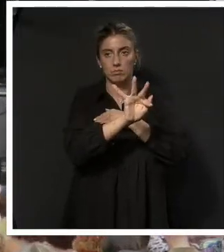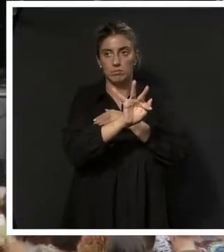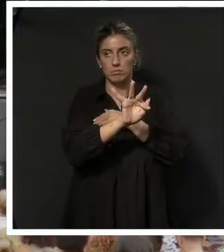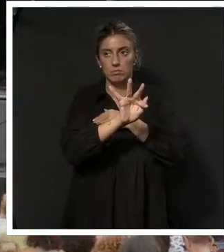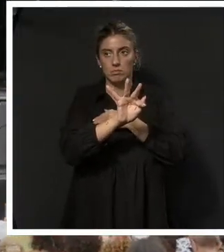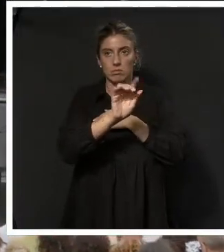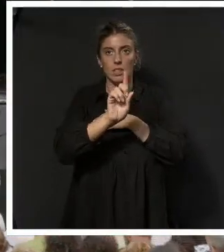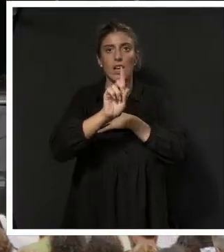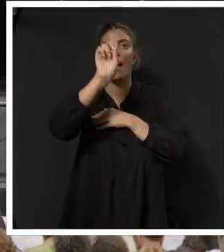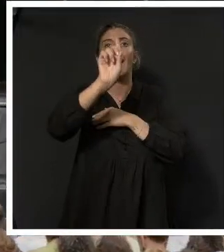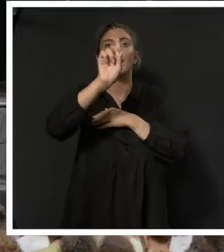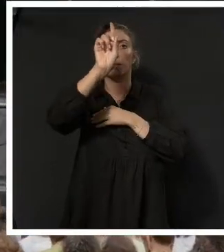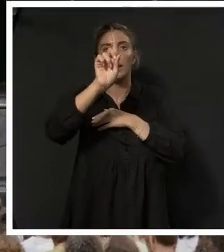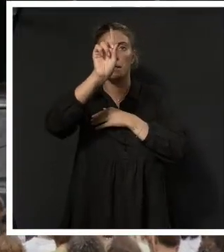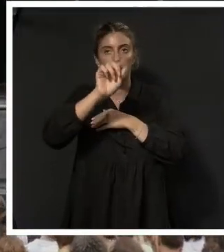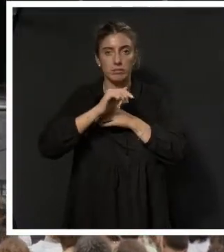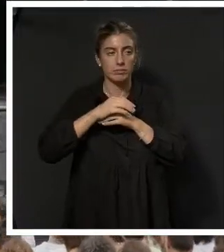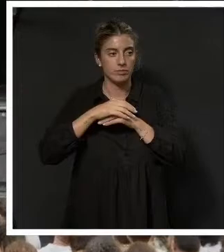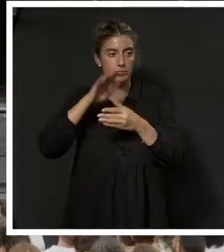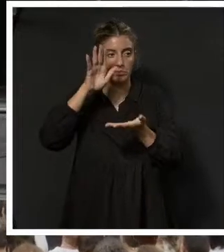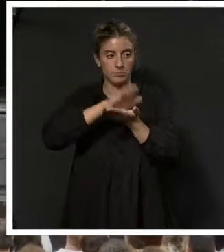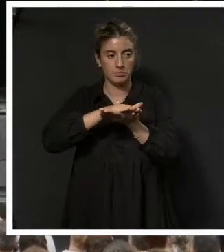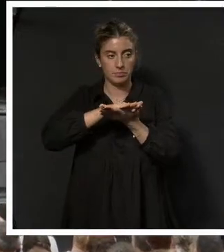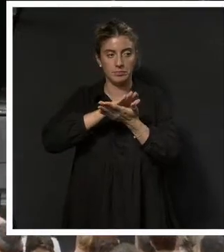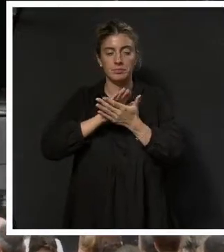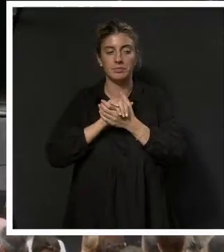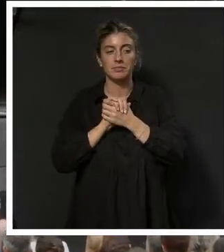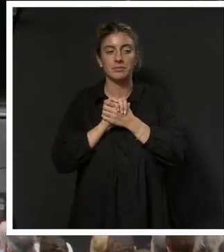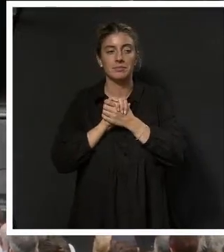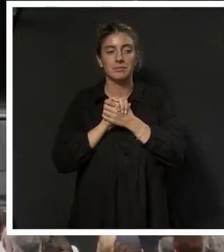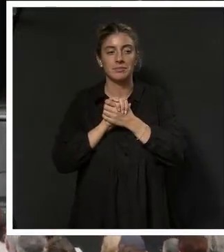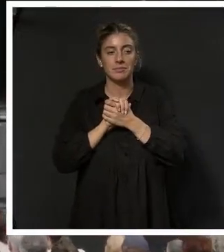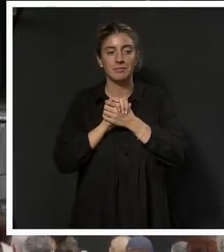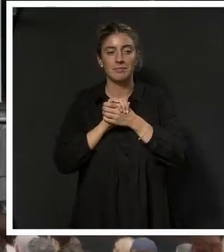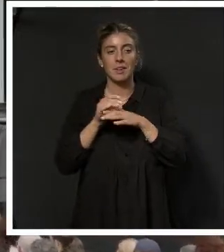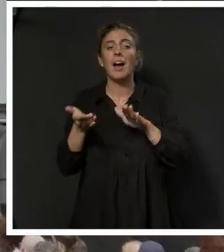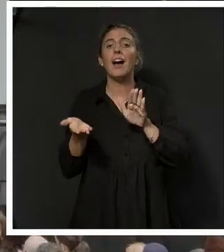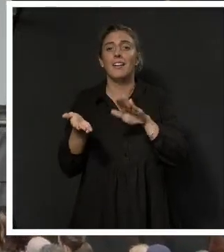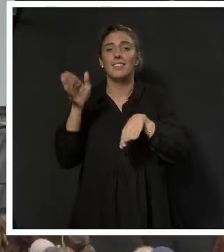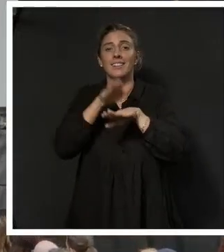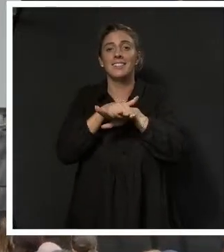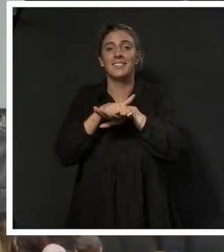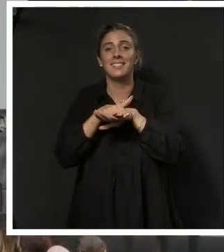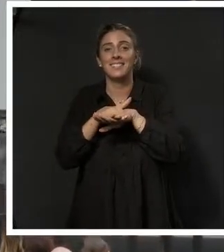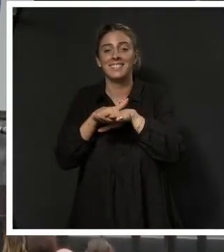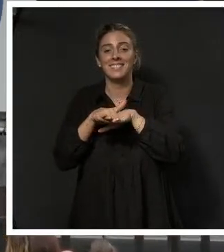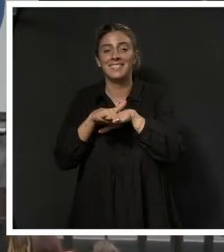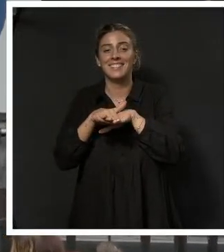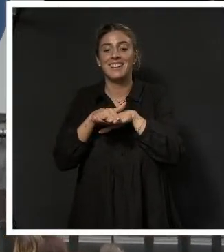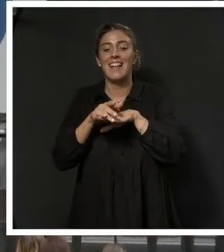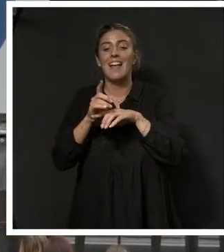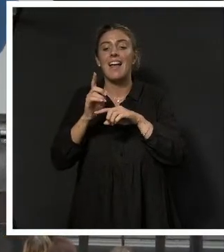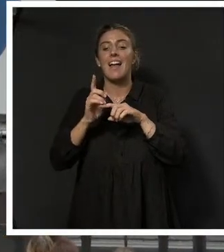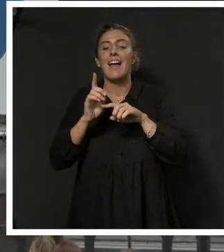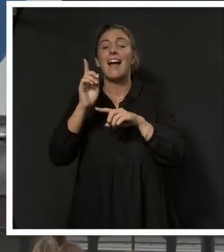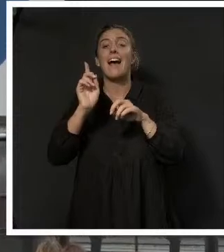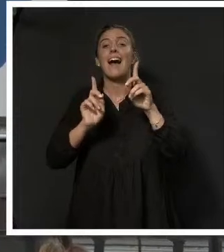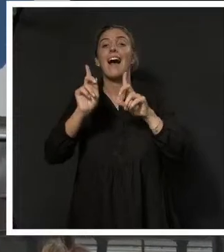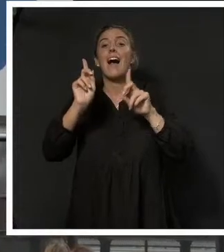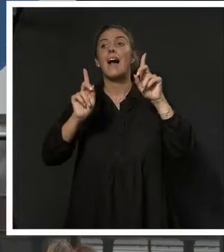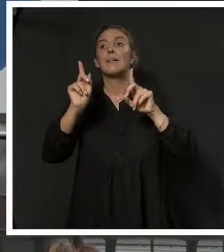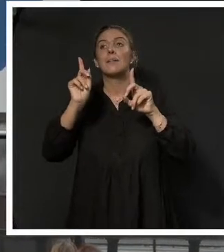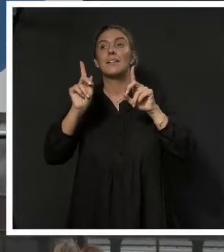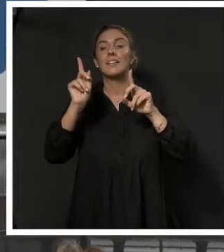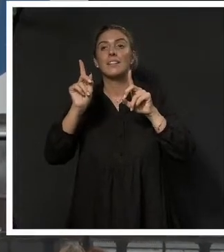al de arriba tapa de arriba dale con este hubo casos en los que